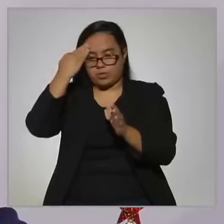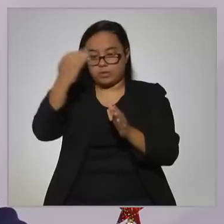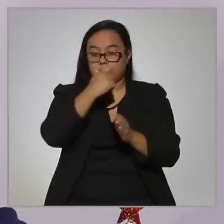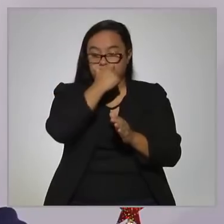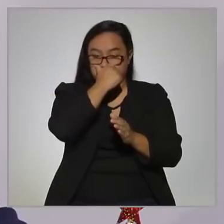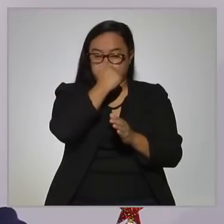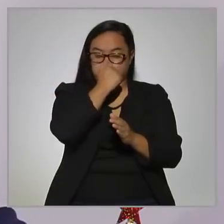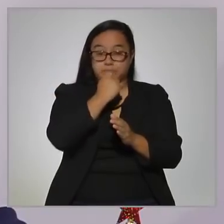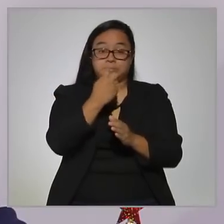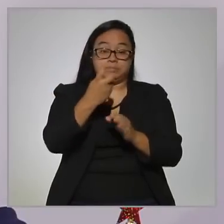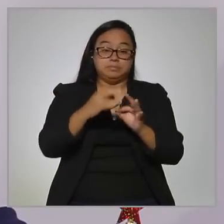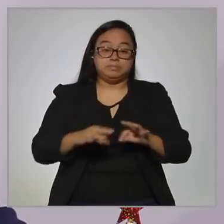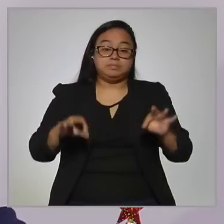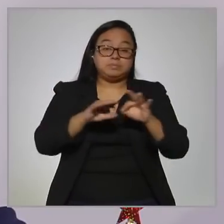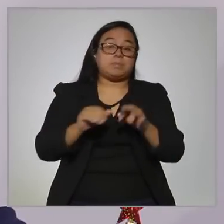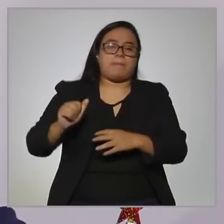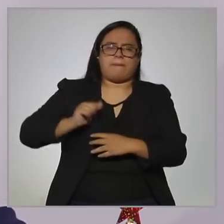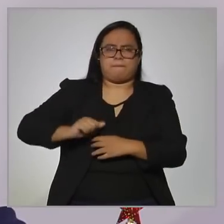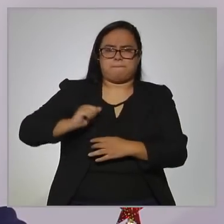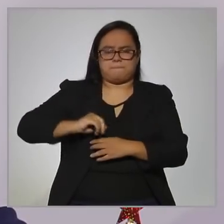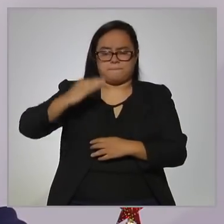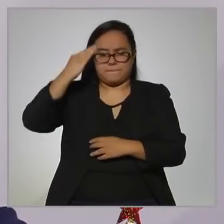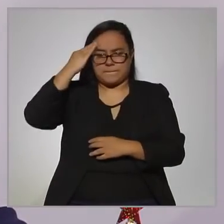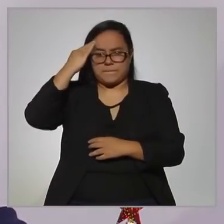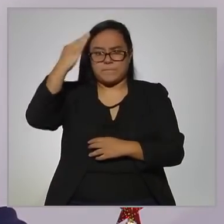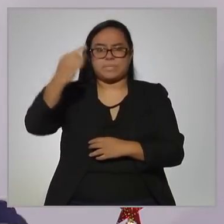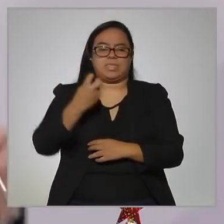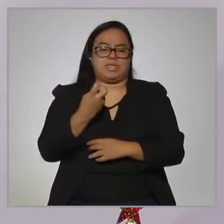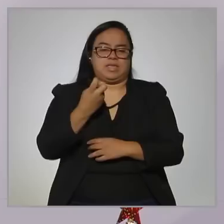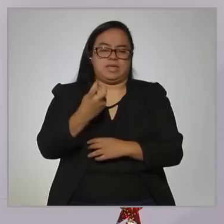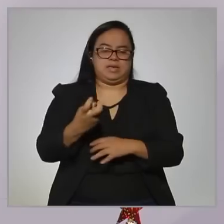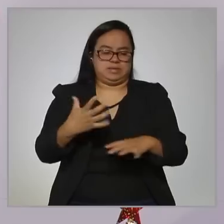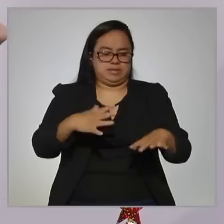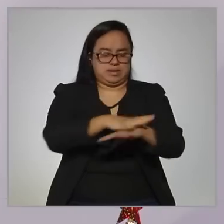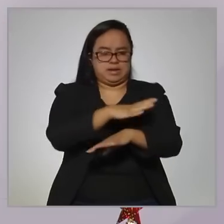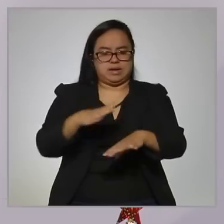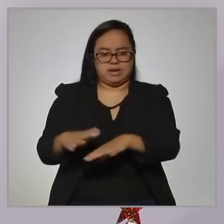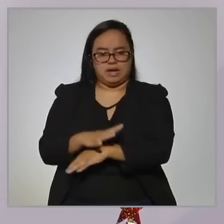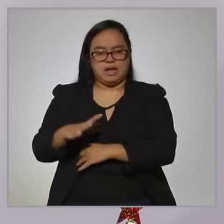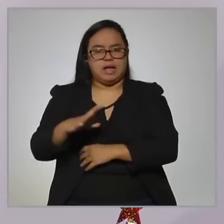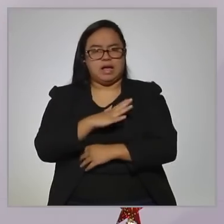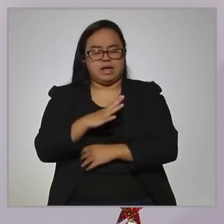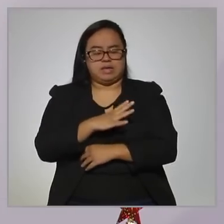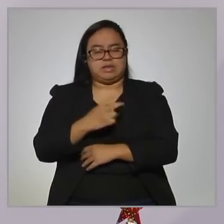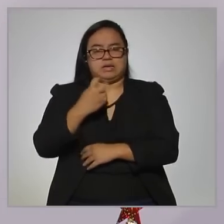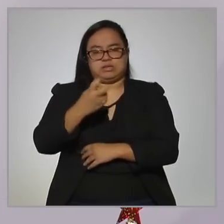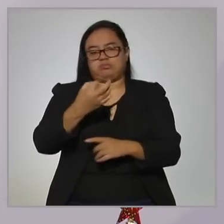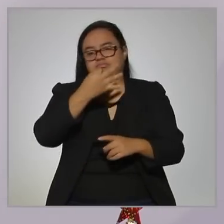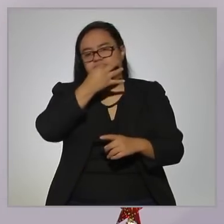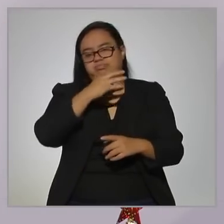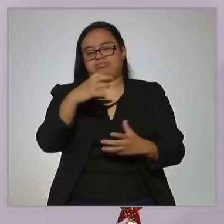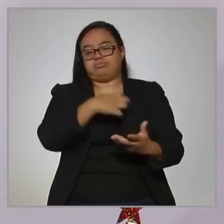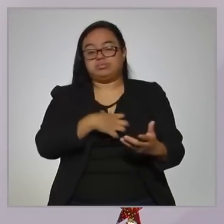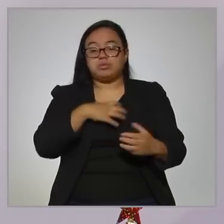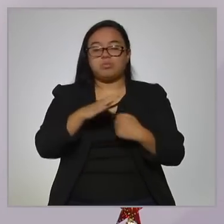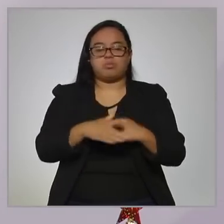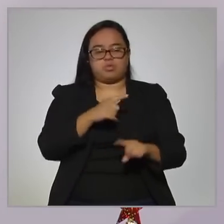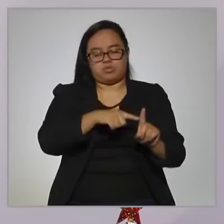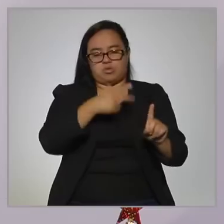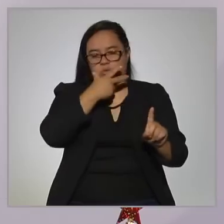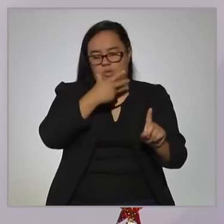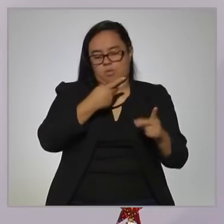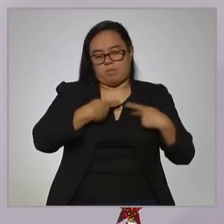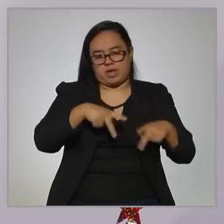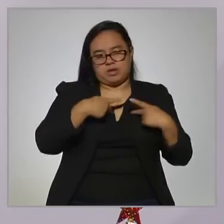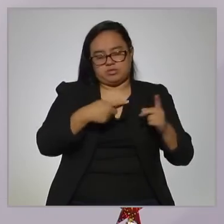Y desde épocas inmemoriales se celebra estos cambios que se dan, propiciados por el hombre, porque se